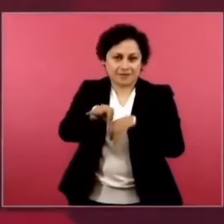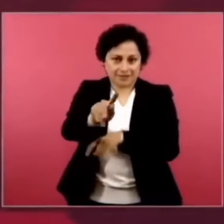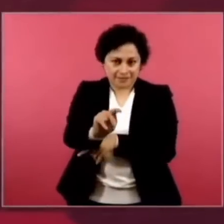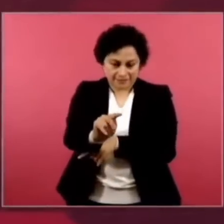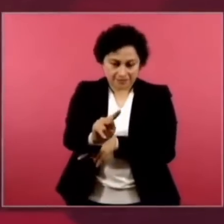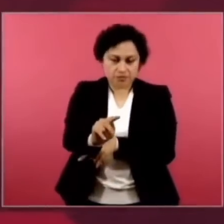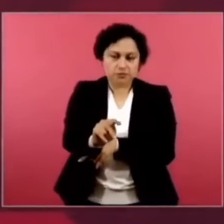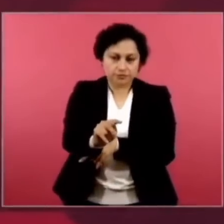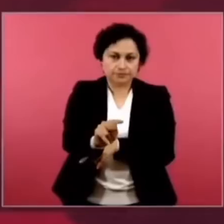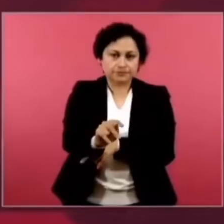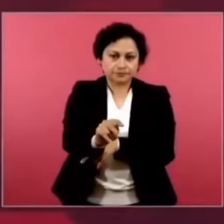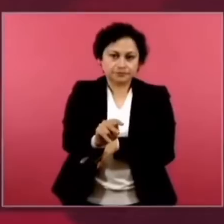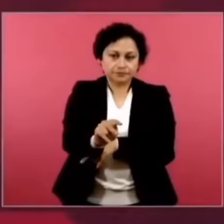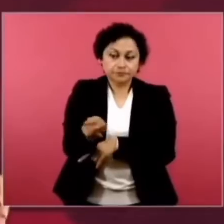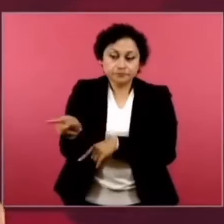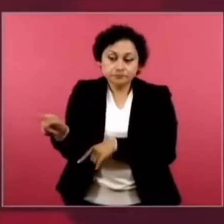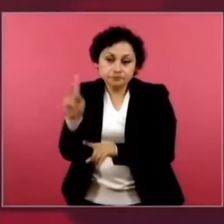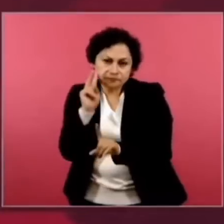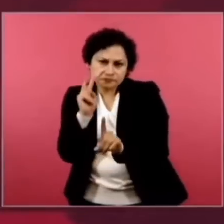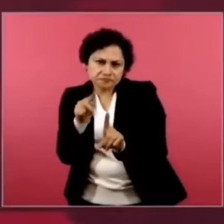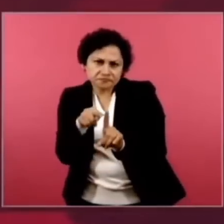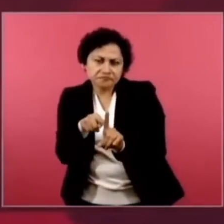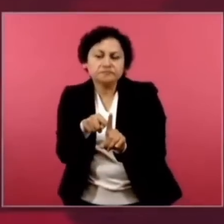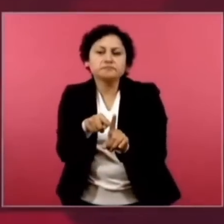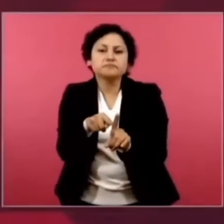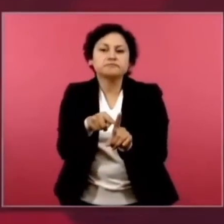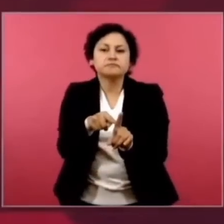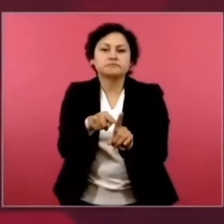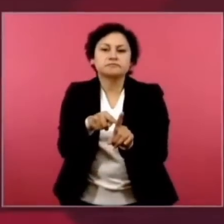que el señor pues